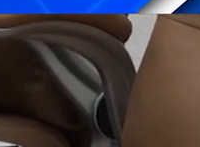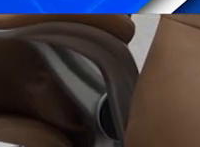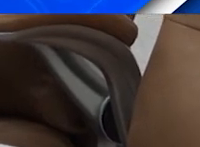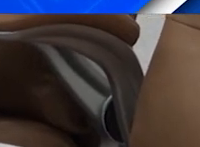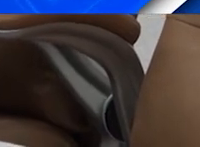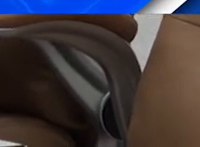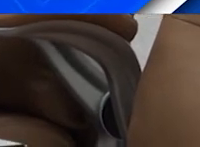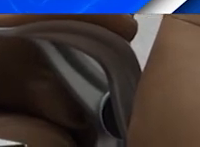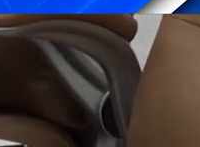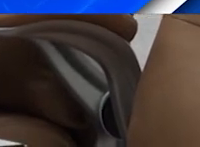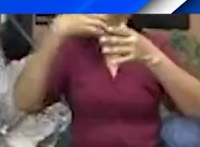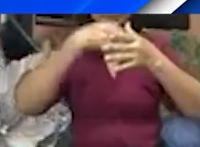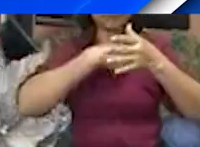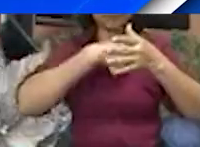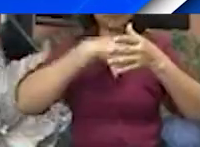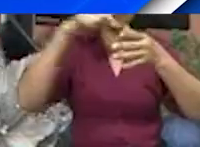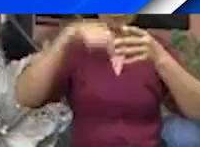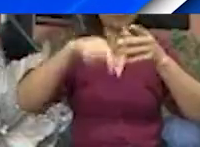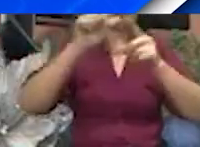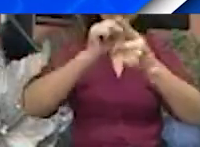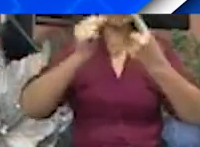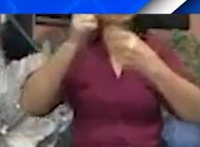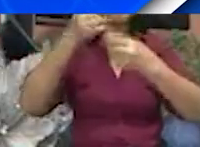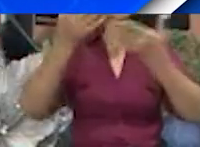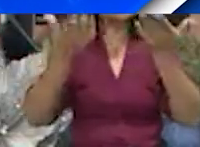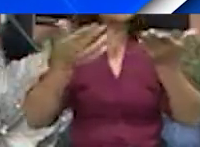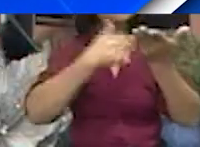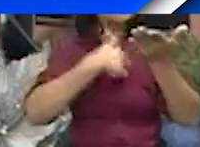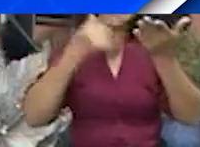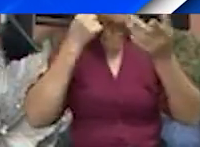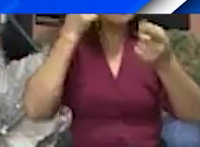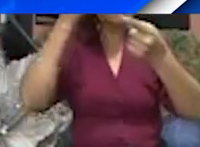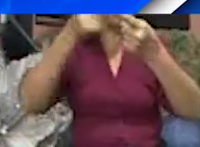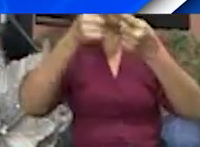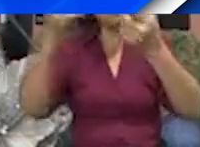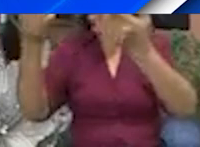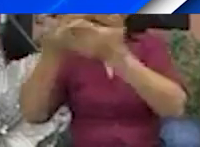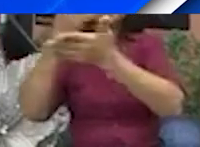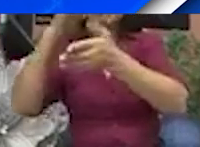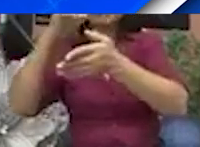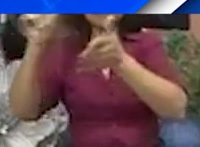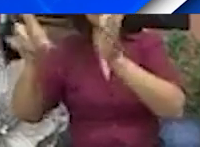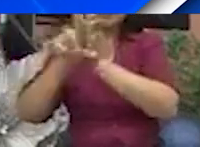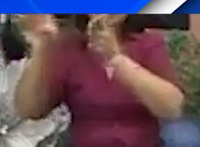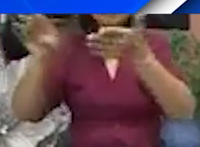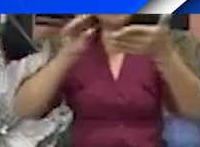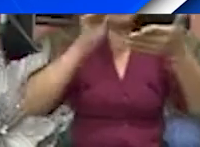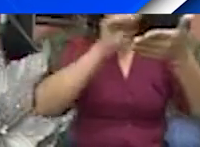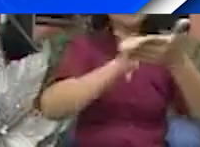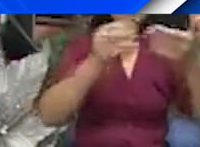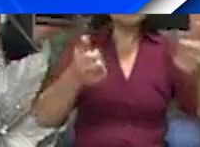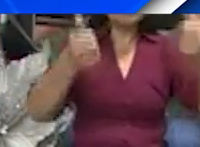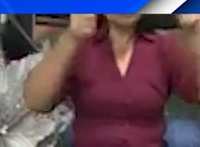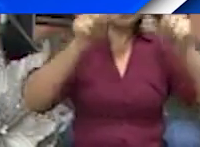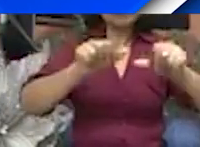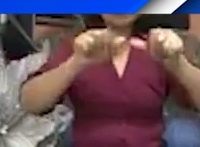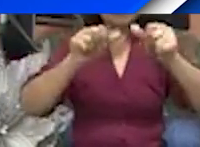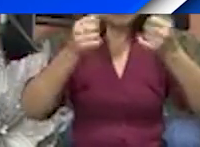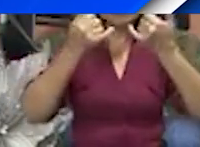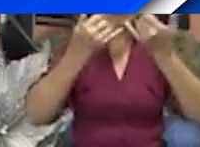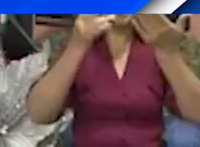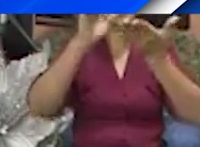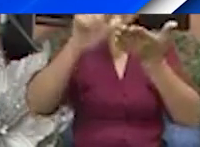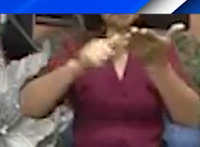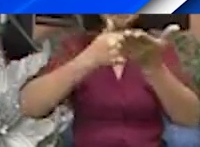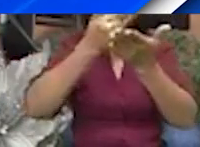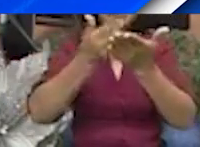de consulta y dictamen. La que tiene por objeto principal incorporarle las nuevas normas jurídicas aprobadas y publicadas en